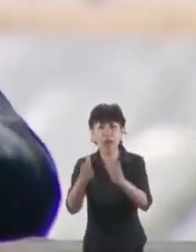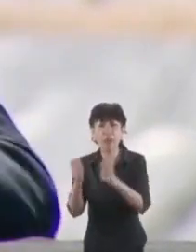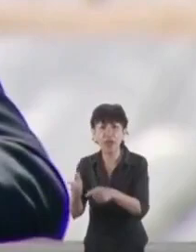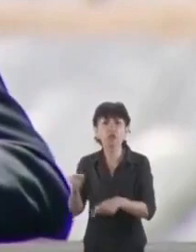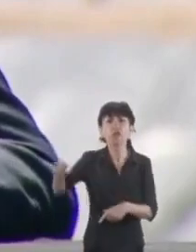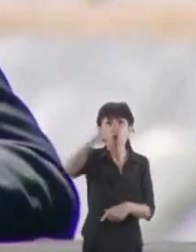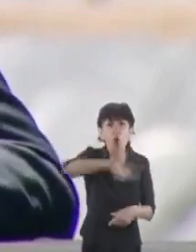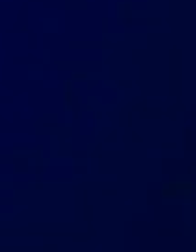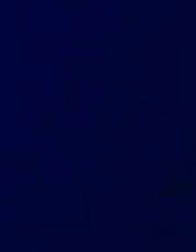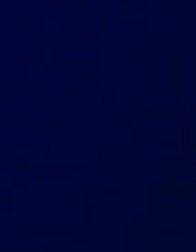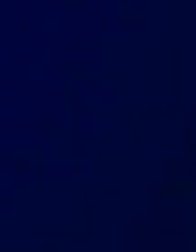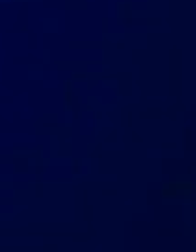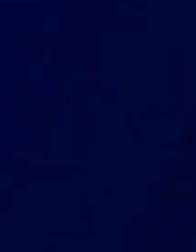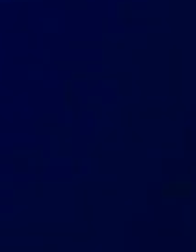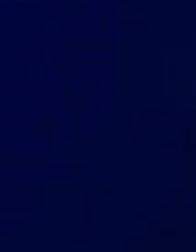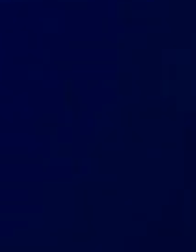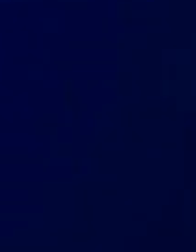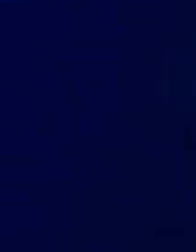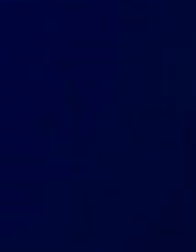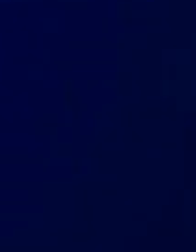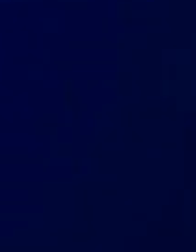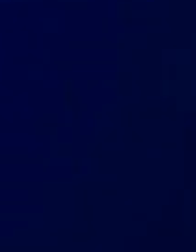mejor calidad de vida para la gente.